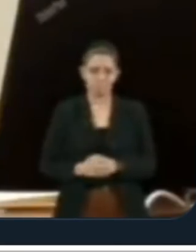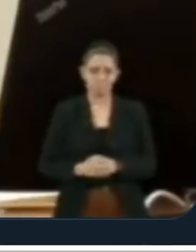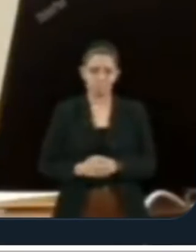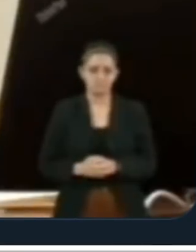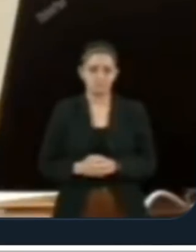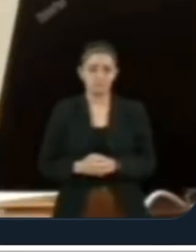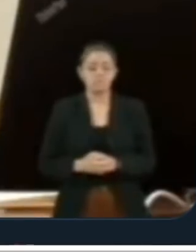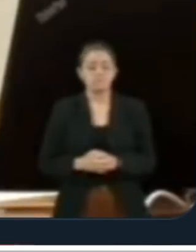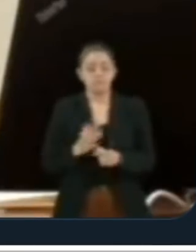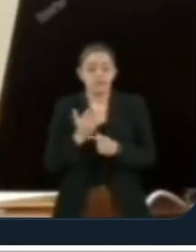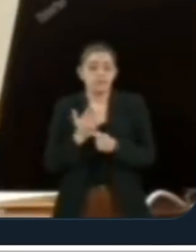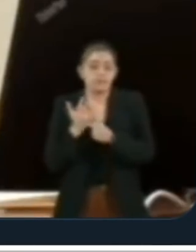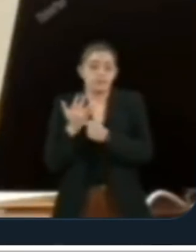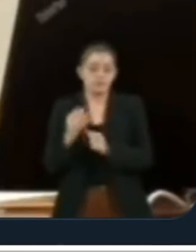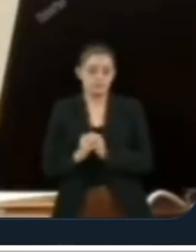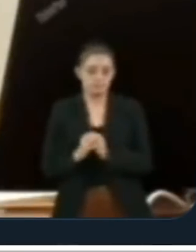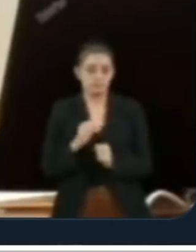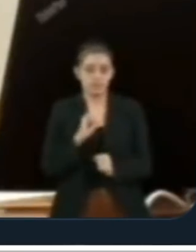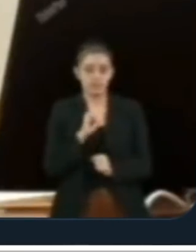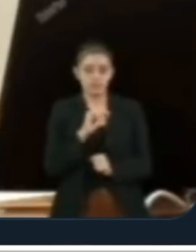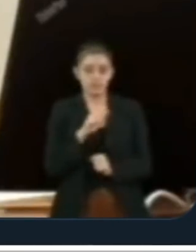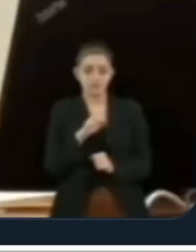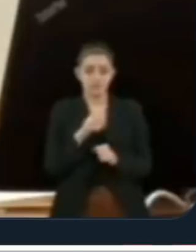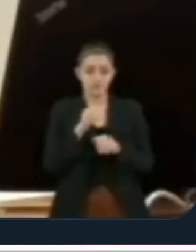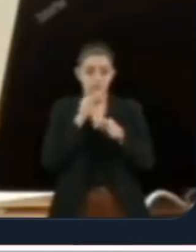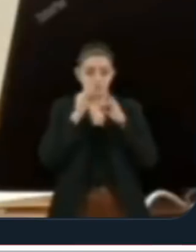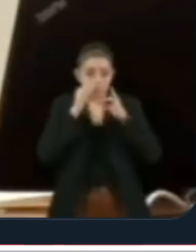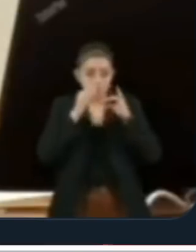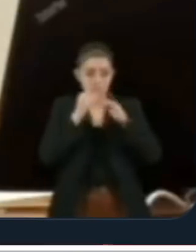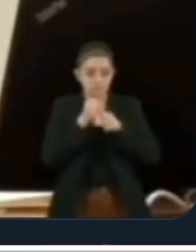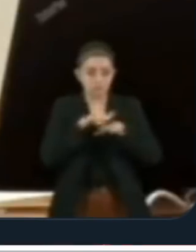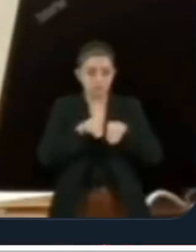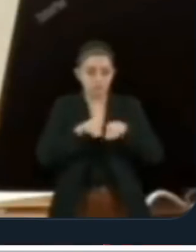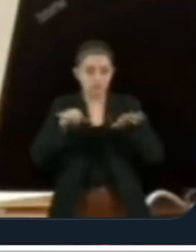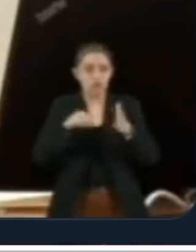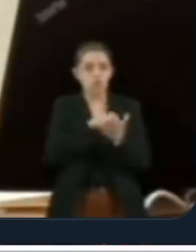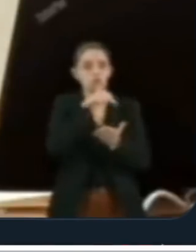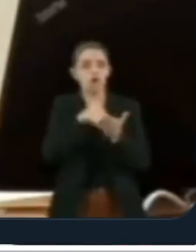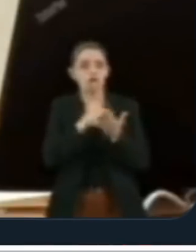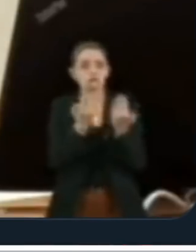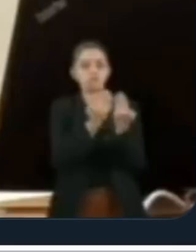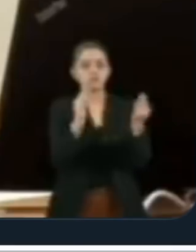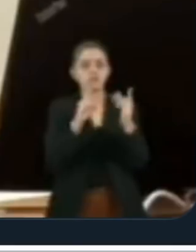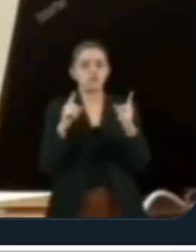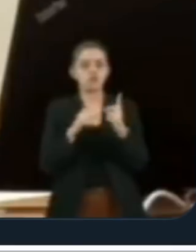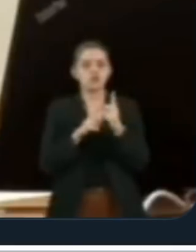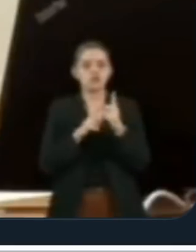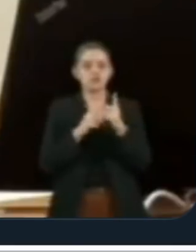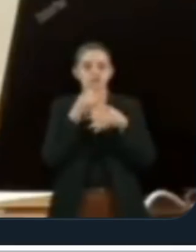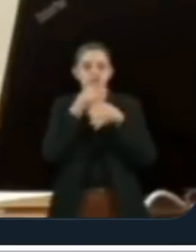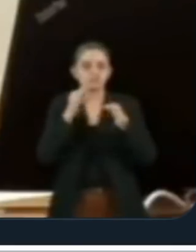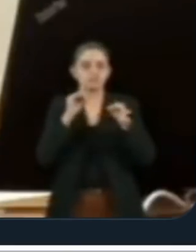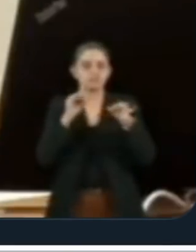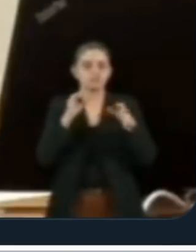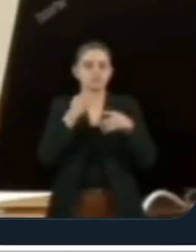Se dice que el INE no está difundiendo la ubicación de las casillas, que lamentablemente por